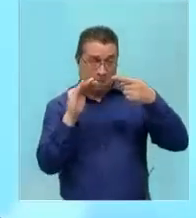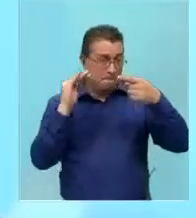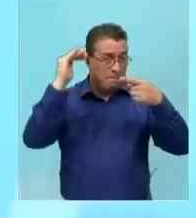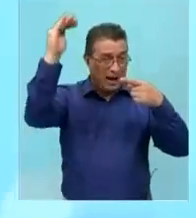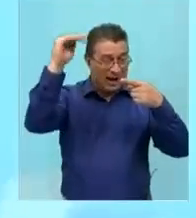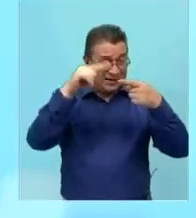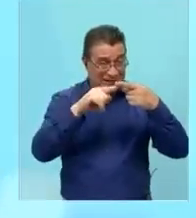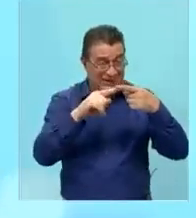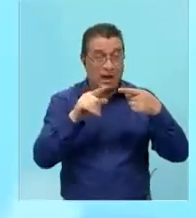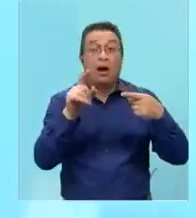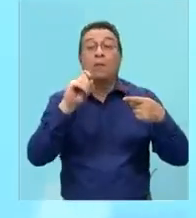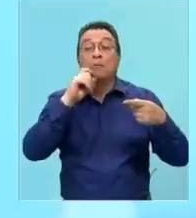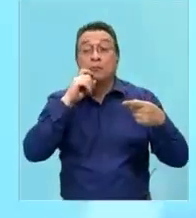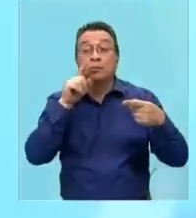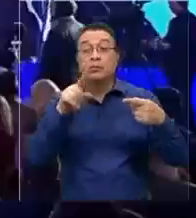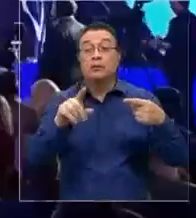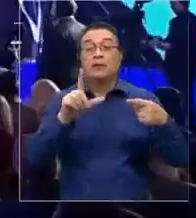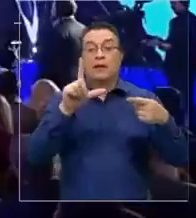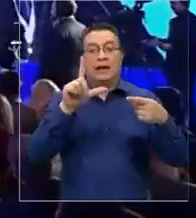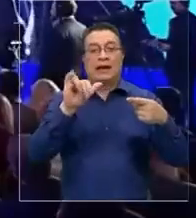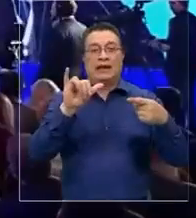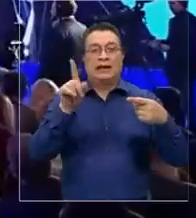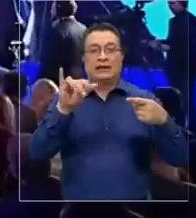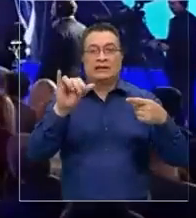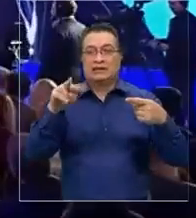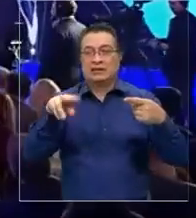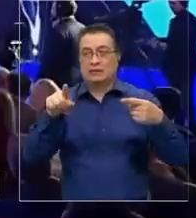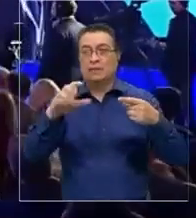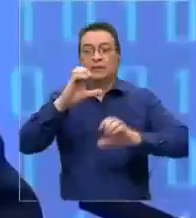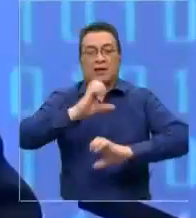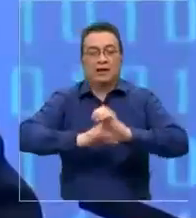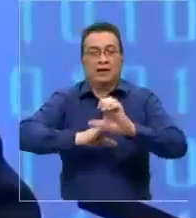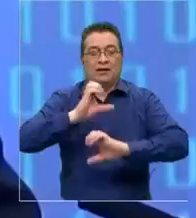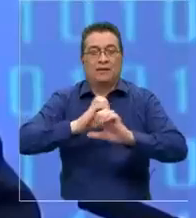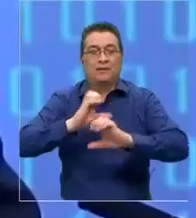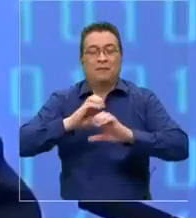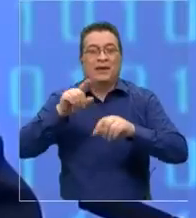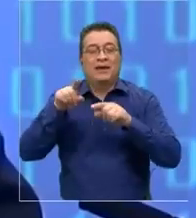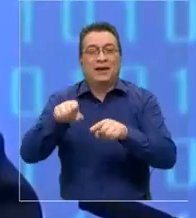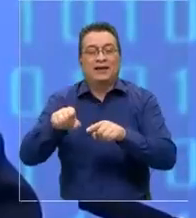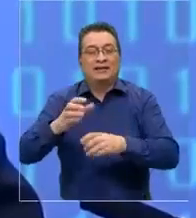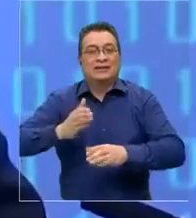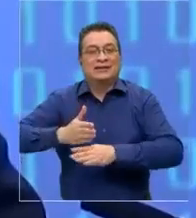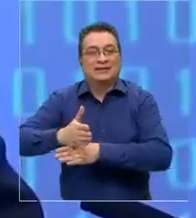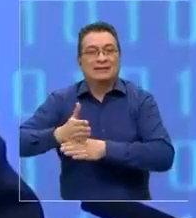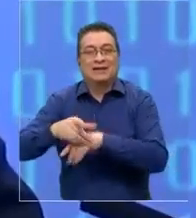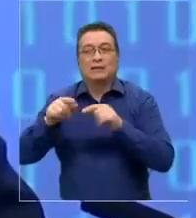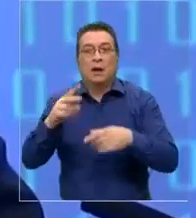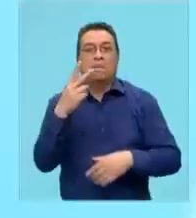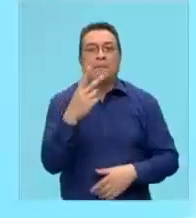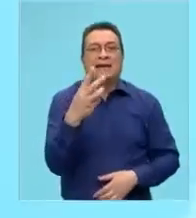revista Forbes, se lo lleva Vladimir Lisin, empresario del área siderúrgica, que tiene una fortuna que supera los